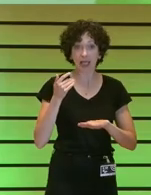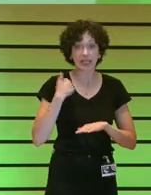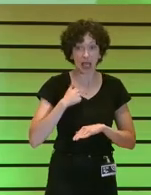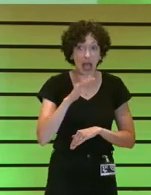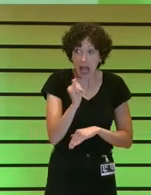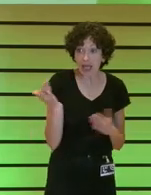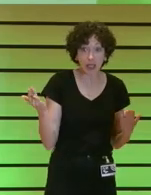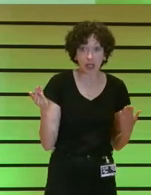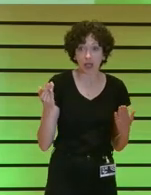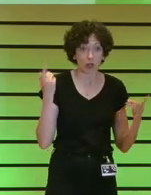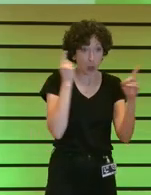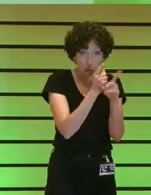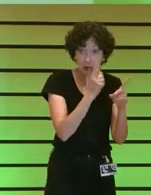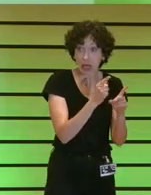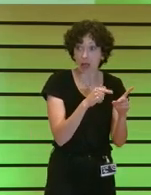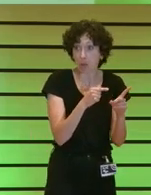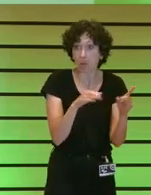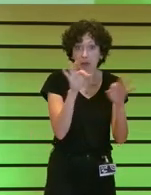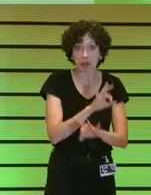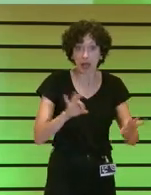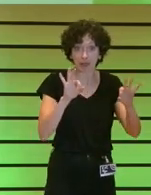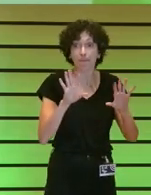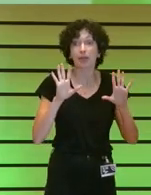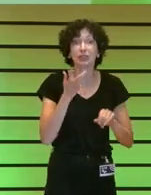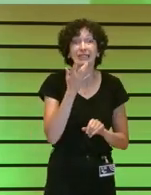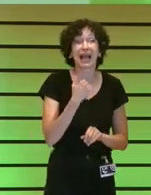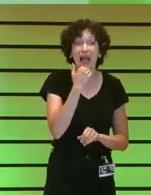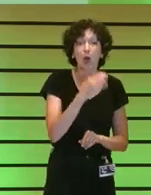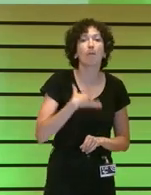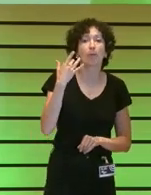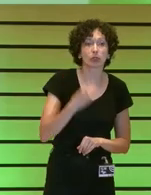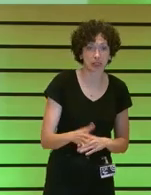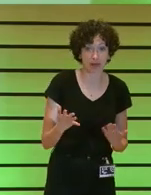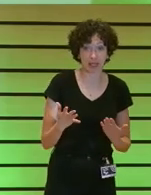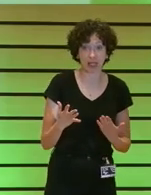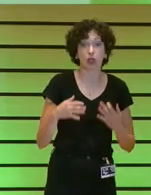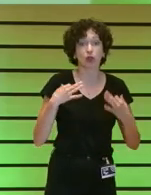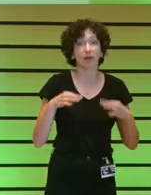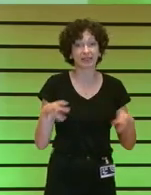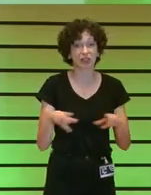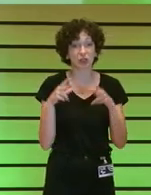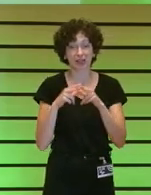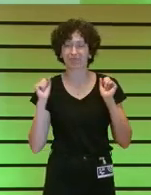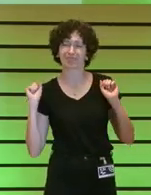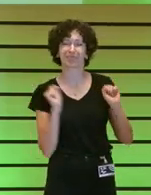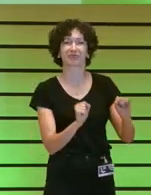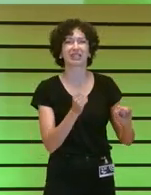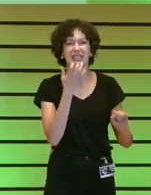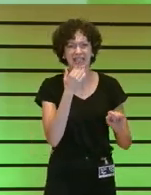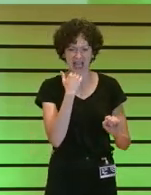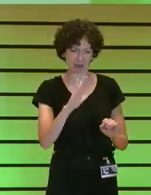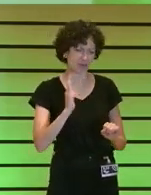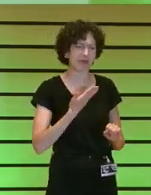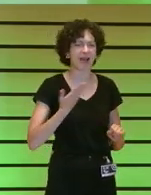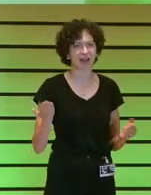se posiciona en contra de cosas que sean viables lo que tiene rechazo Social es aquello que provoca perjuicios